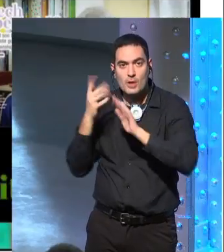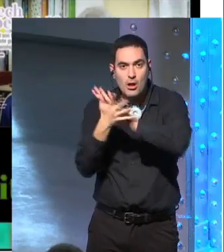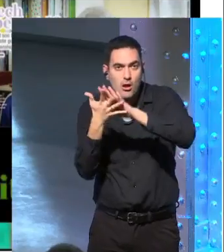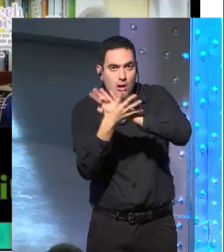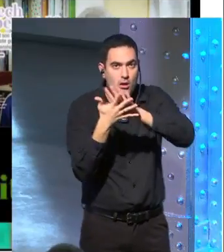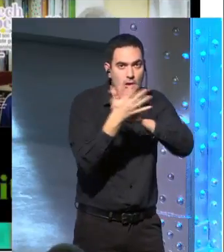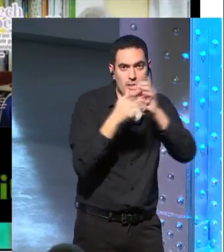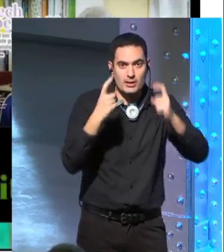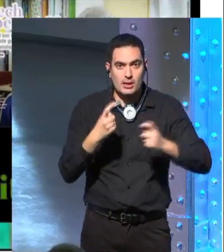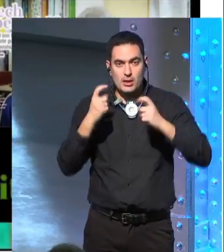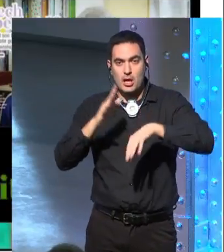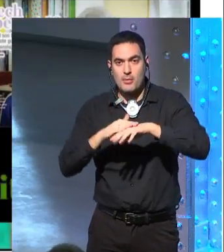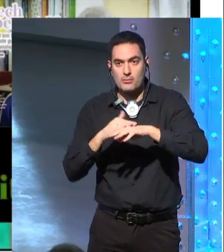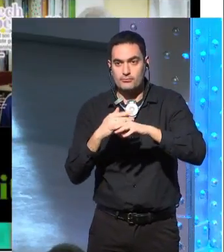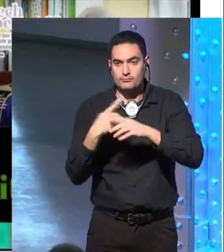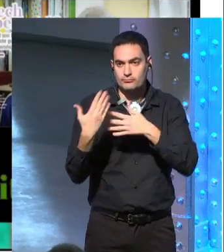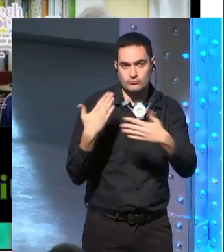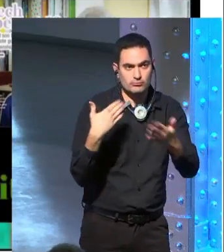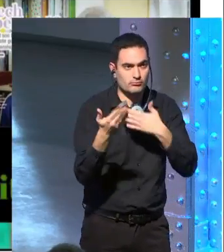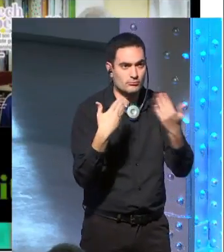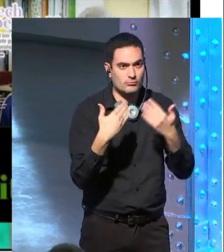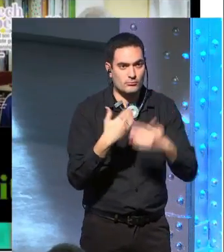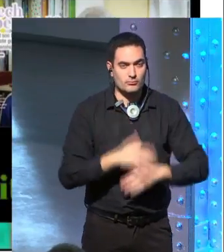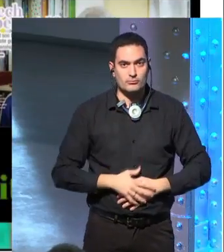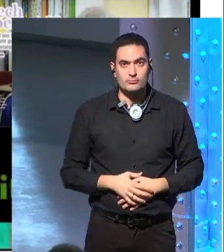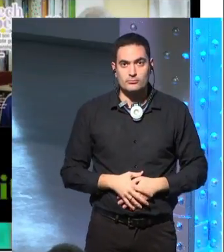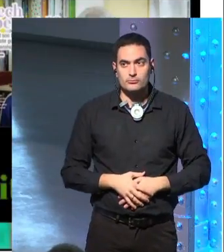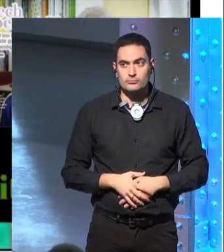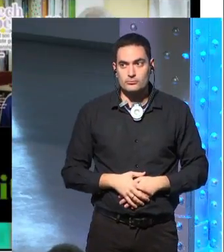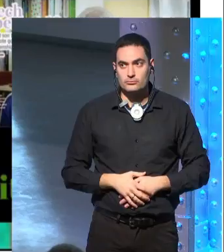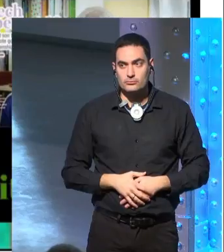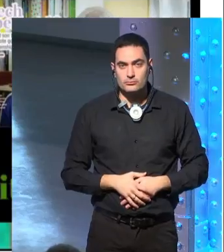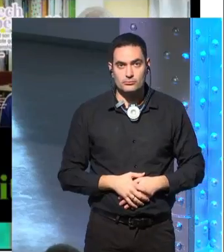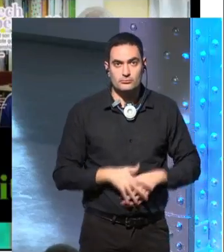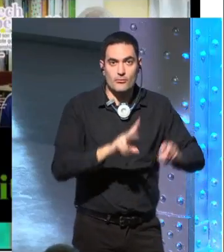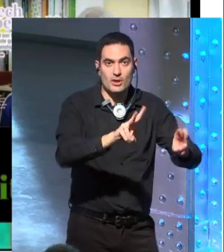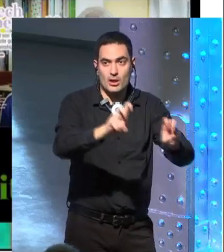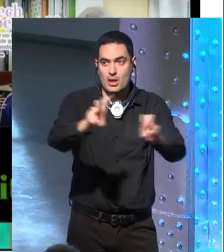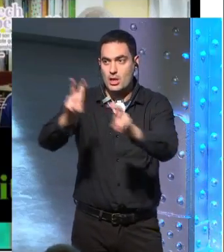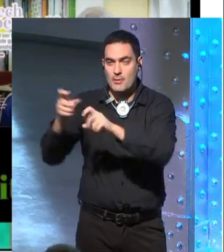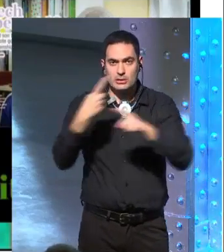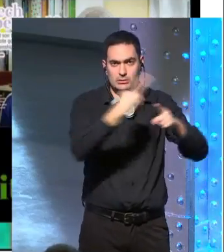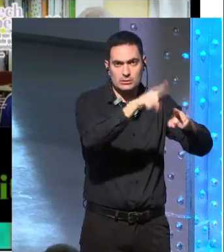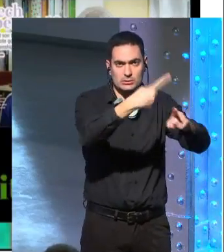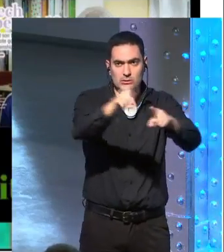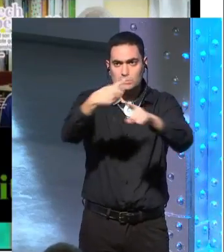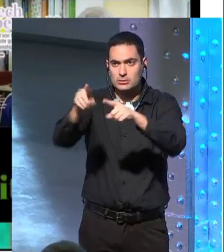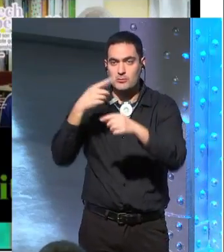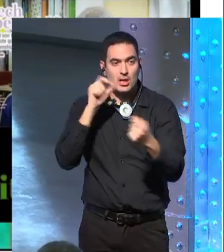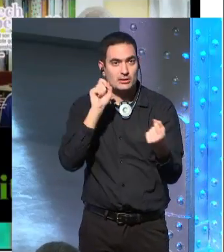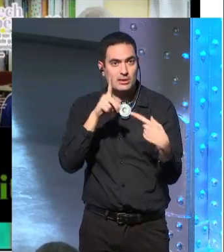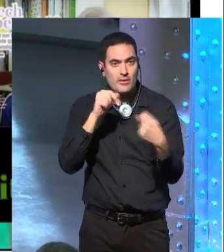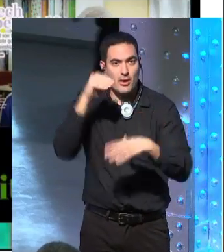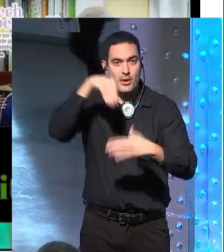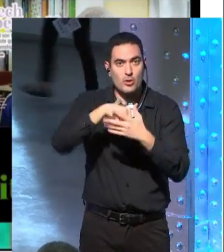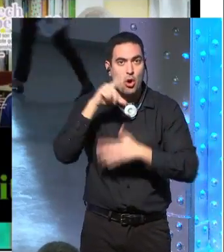y entablar una interacción con tanta gente como nos sea posible sobre estos temas. Hemos creado unos chats en